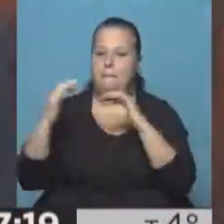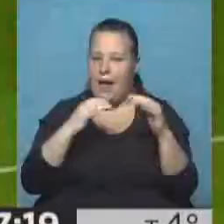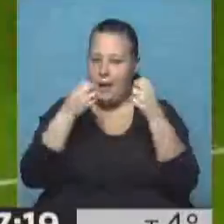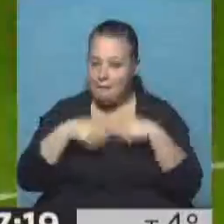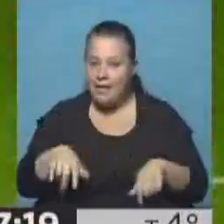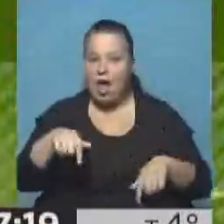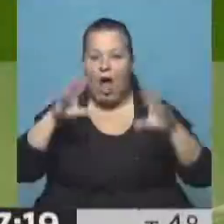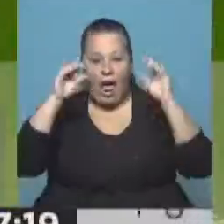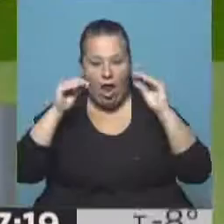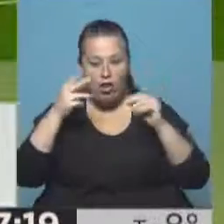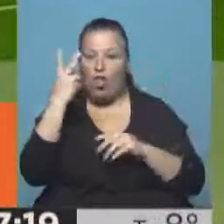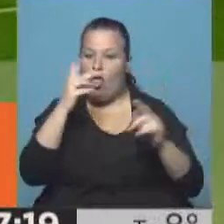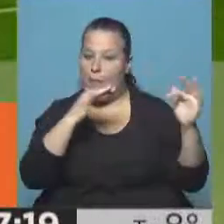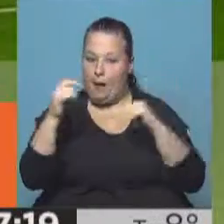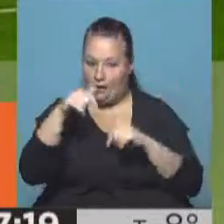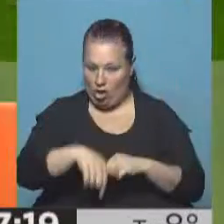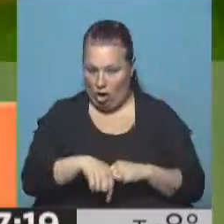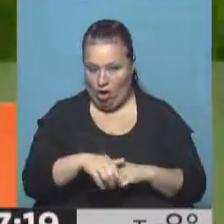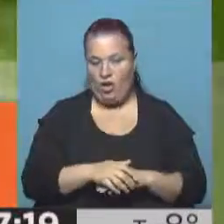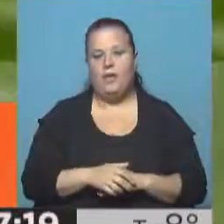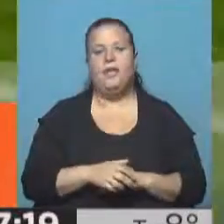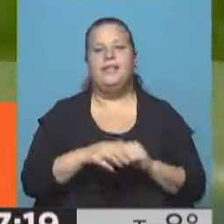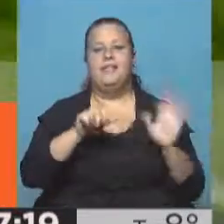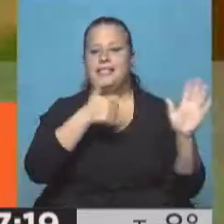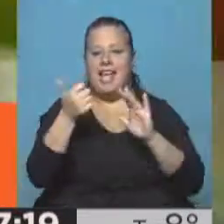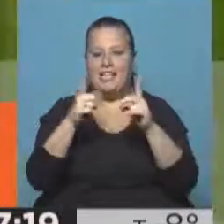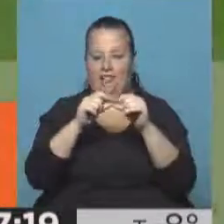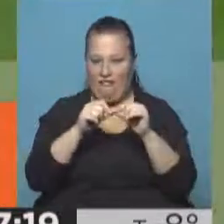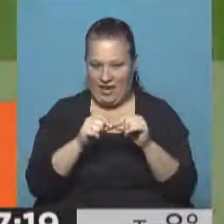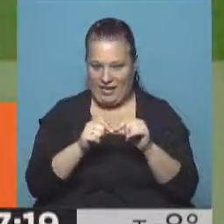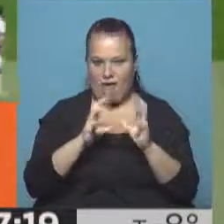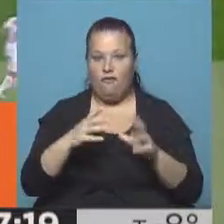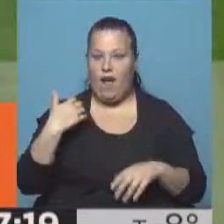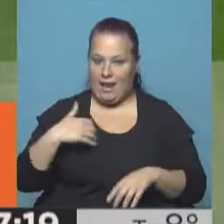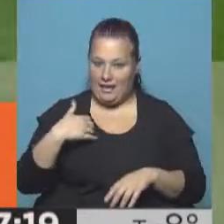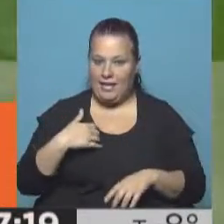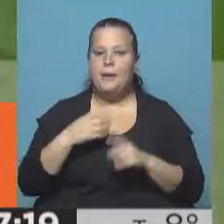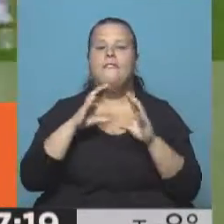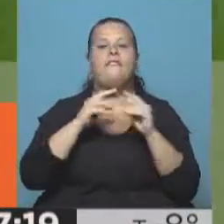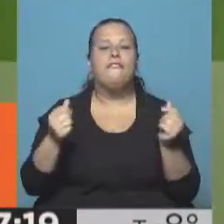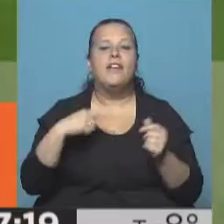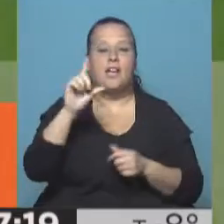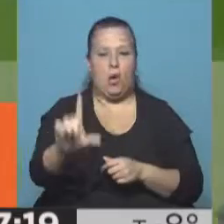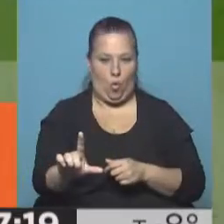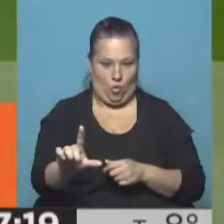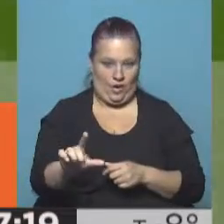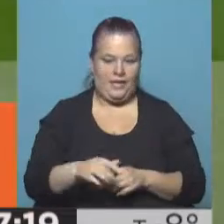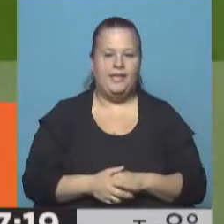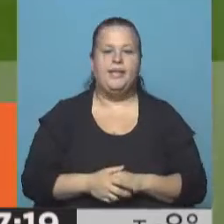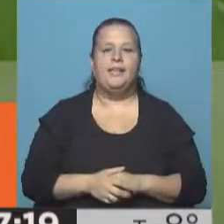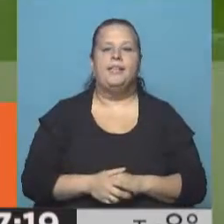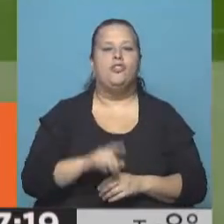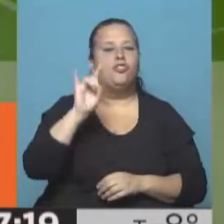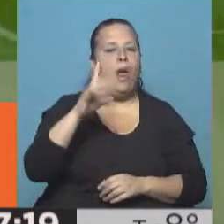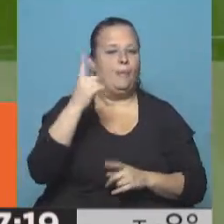arrancar esta noche. Dos encuentros le van a dar inicio a esta sexta jornada del fútbol argentino que va a concluir el día lunes con un